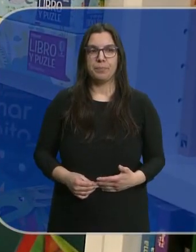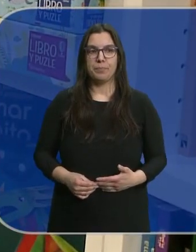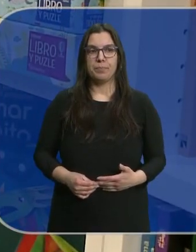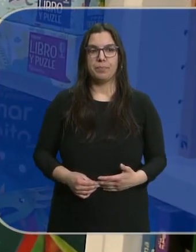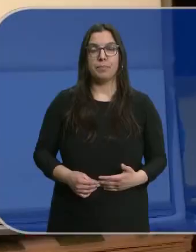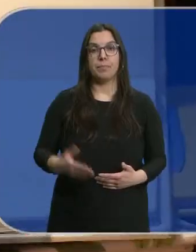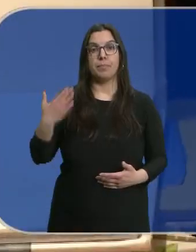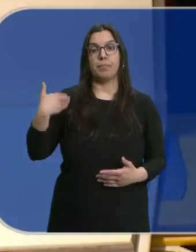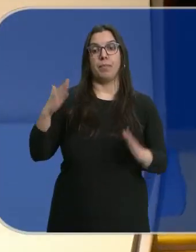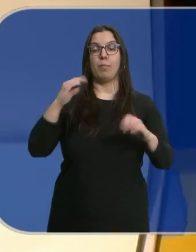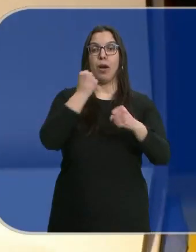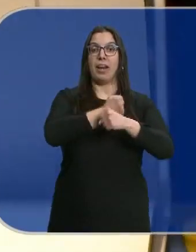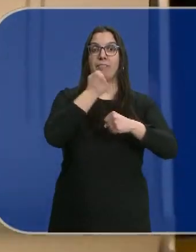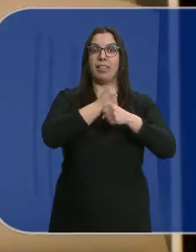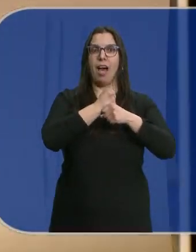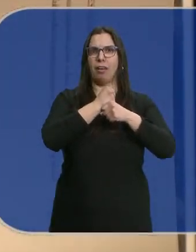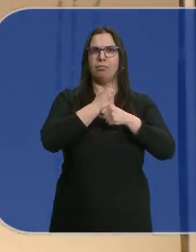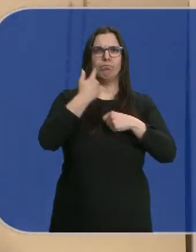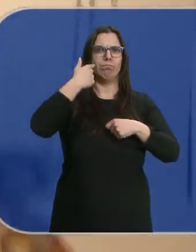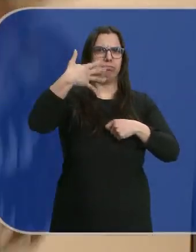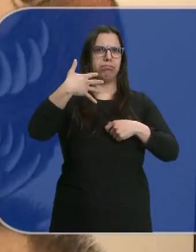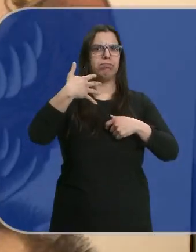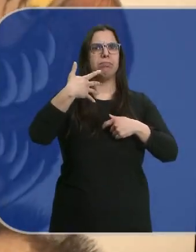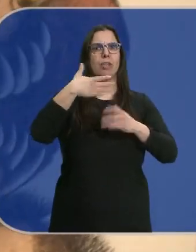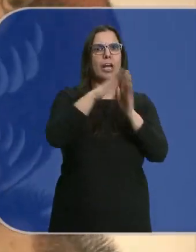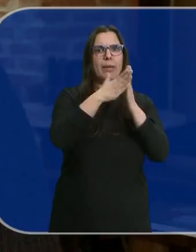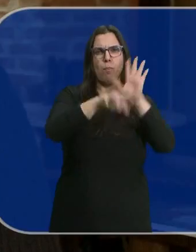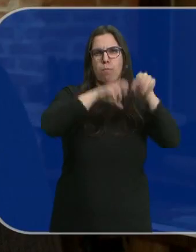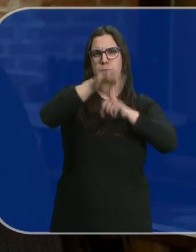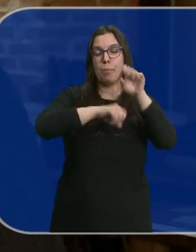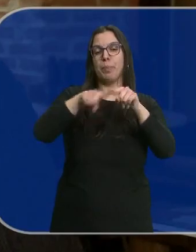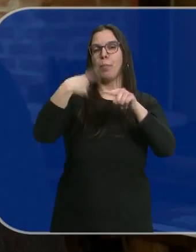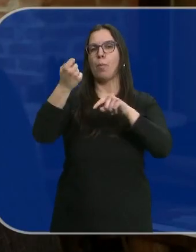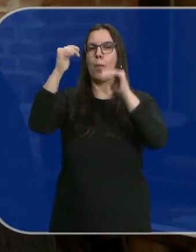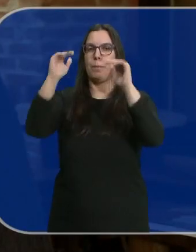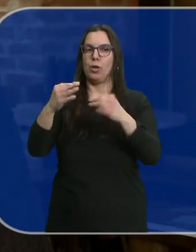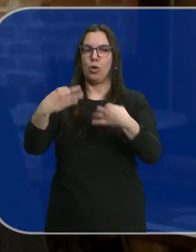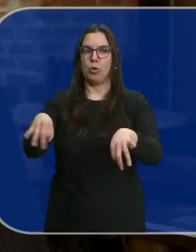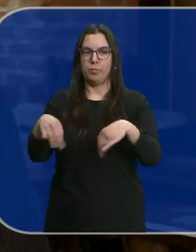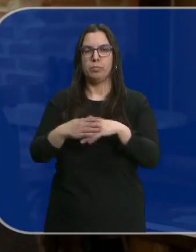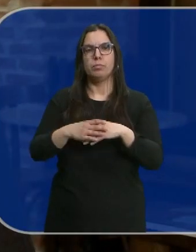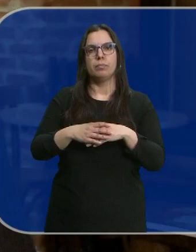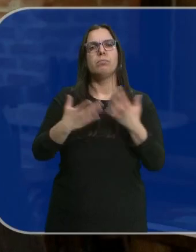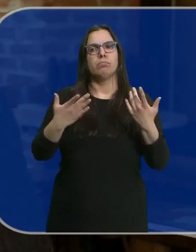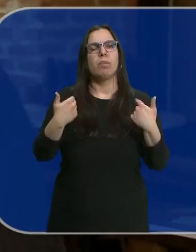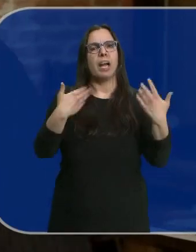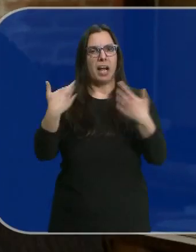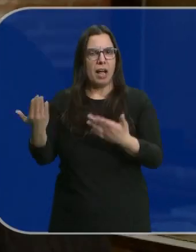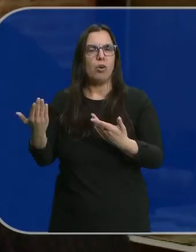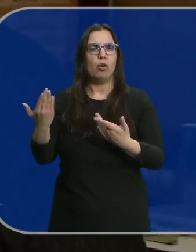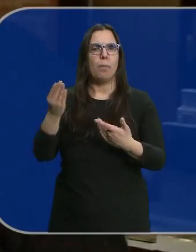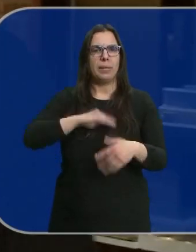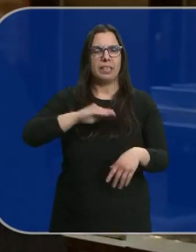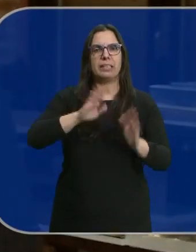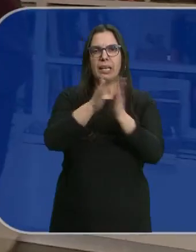Después del furor navideño, las ventas de los libros se normalizan. El cliente ha comprado muchísimos libros o le han regalado muchísimos